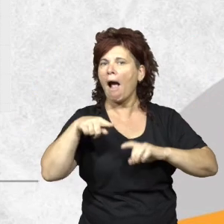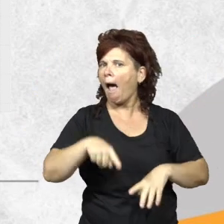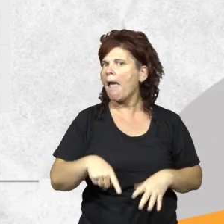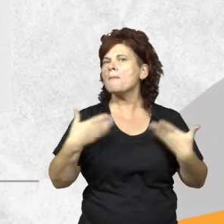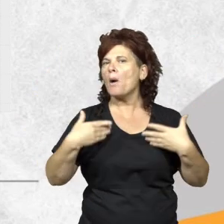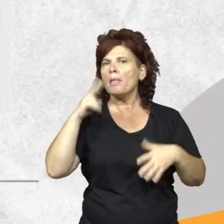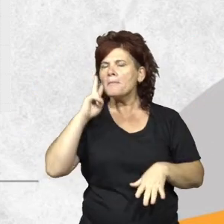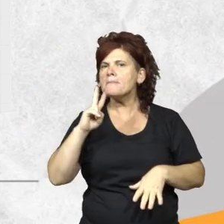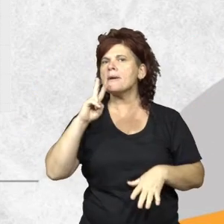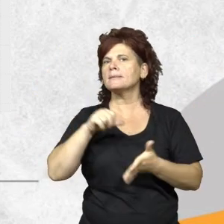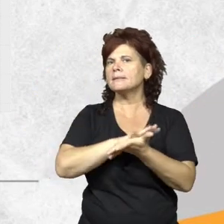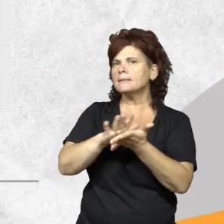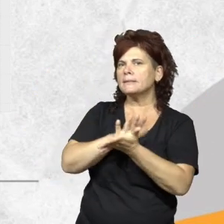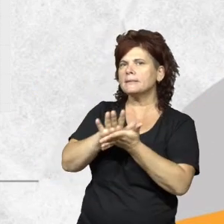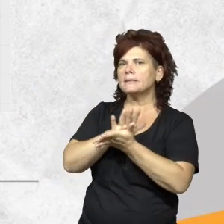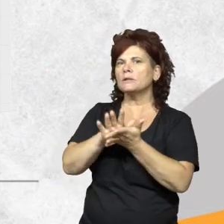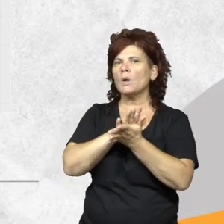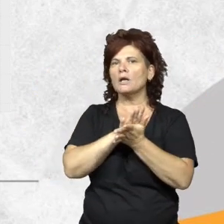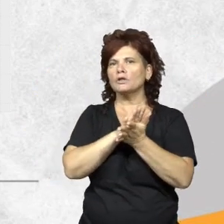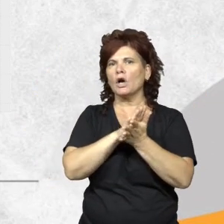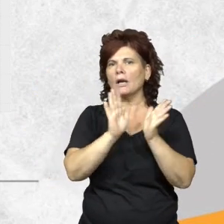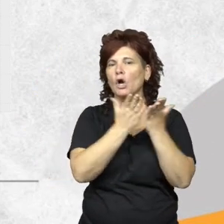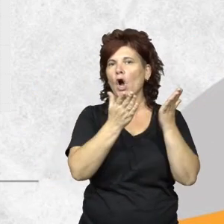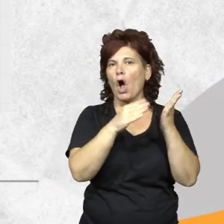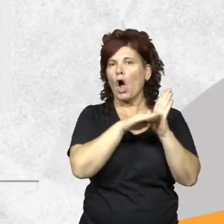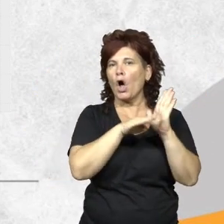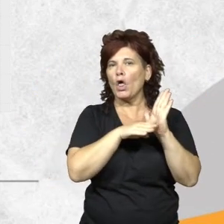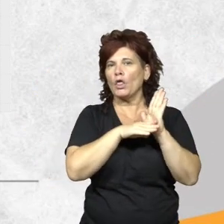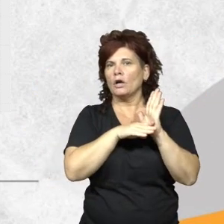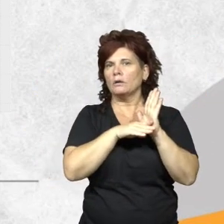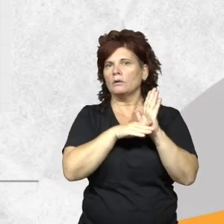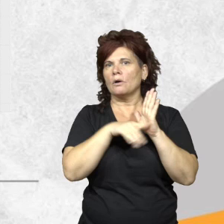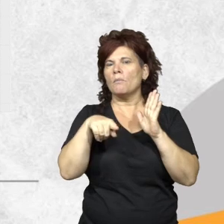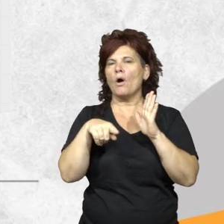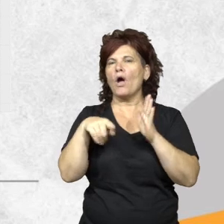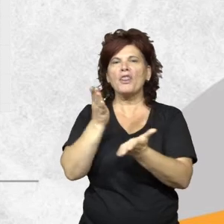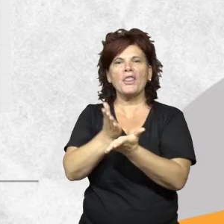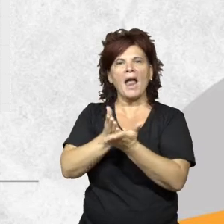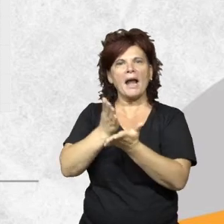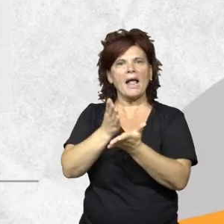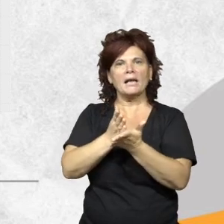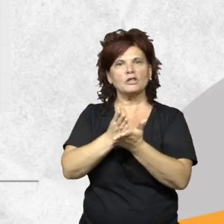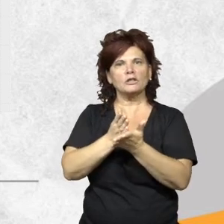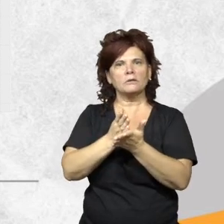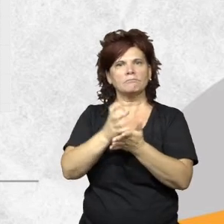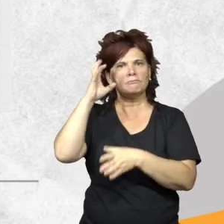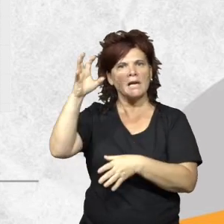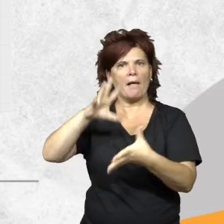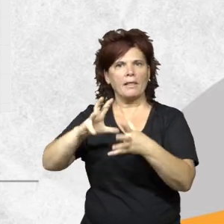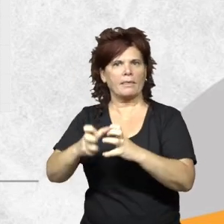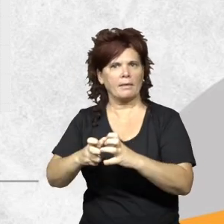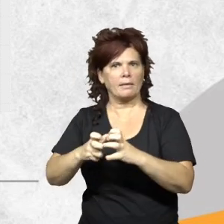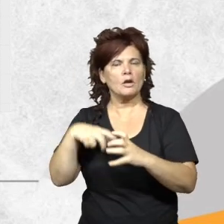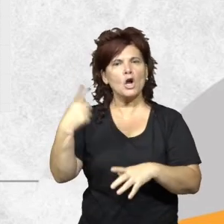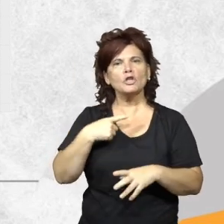frente a lo que el nuevo Código Civil de Argentina llama el abuso del derecho, que nosotros desde el derecho ambiental